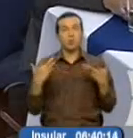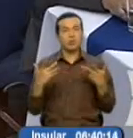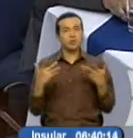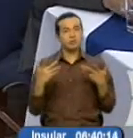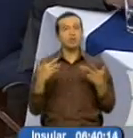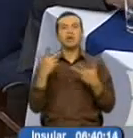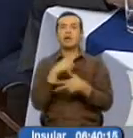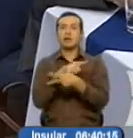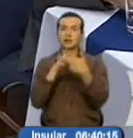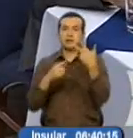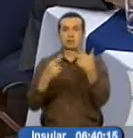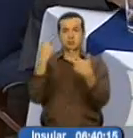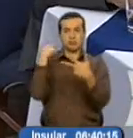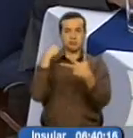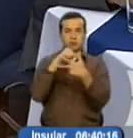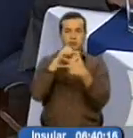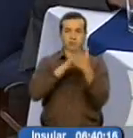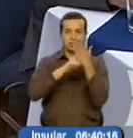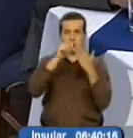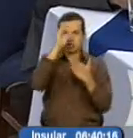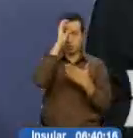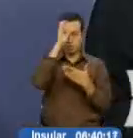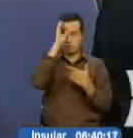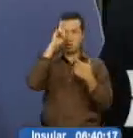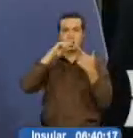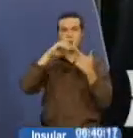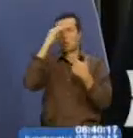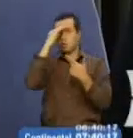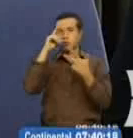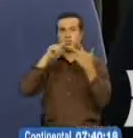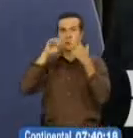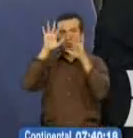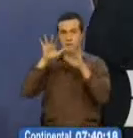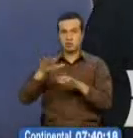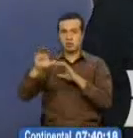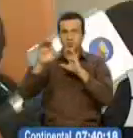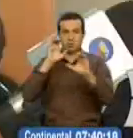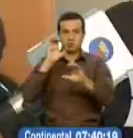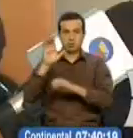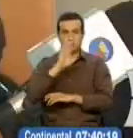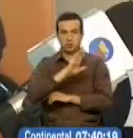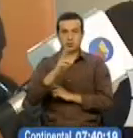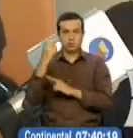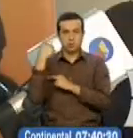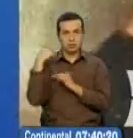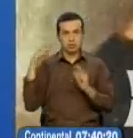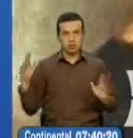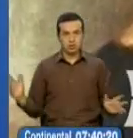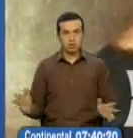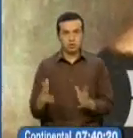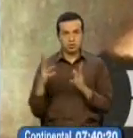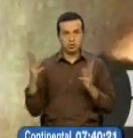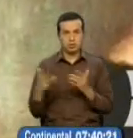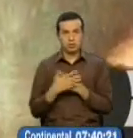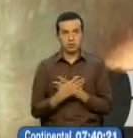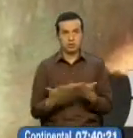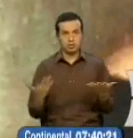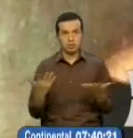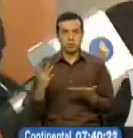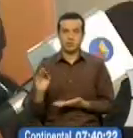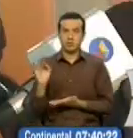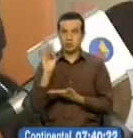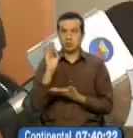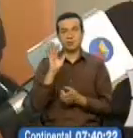campaña tripartita a cargo de los ministerios de Cultura, Educación y la Secretaría Nacional de Comunicación. En promover nuestros